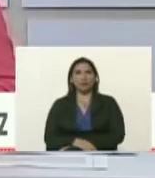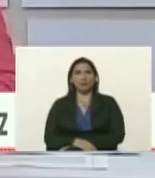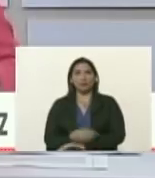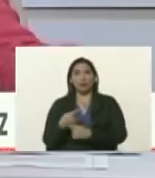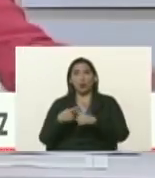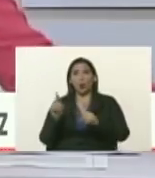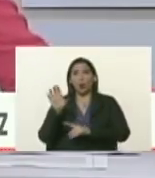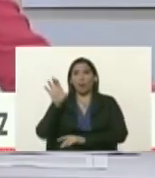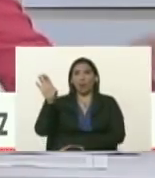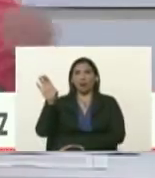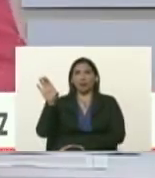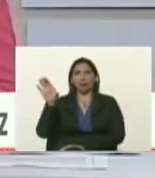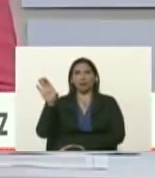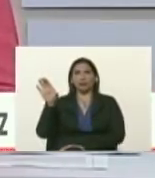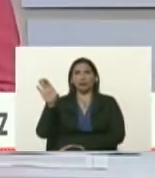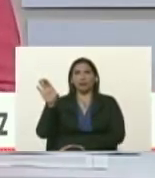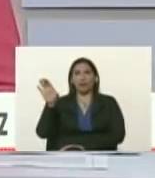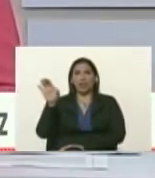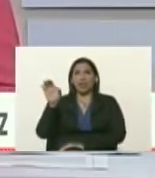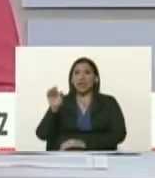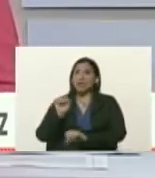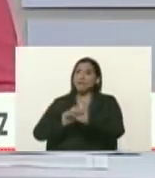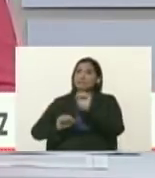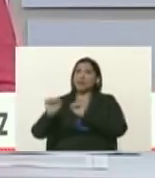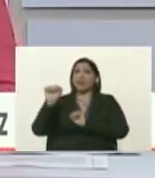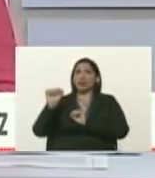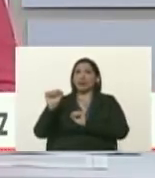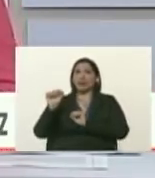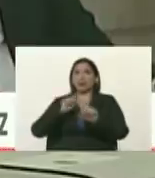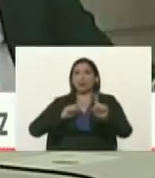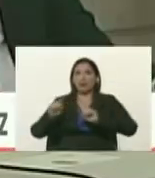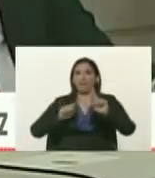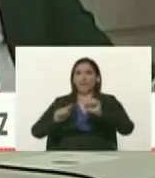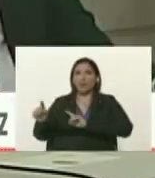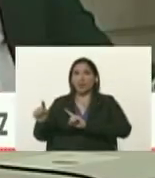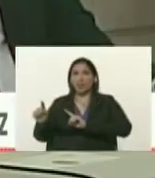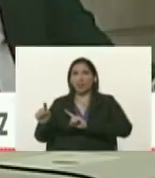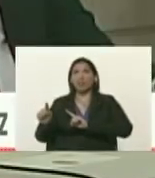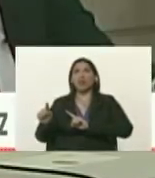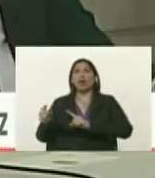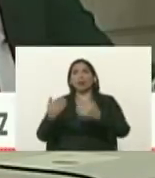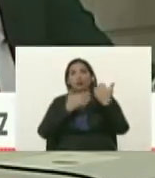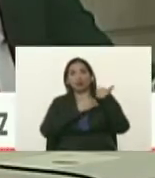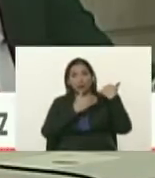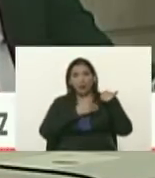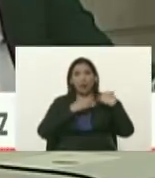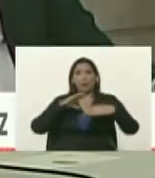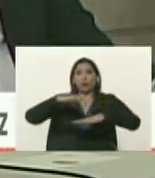exterior. Impedir la debida actuación del Procurador General de la República,